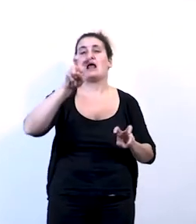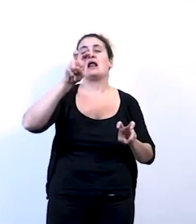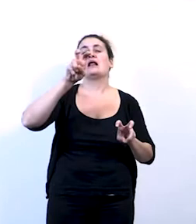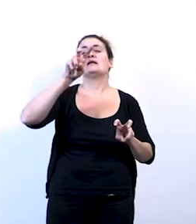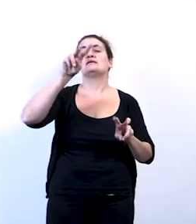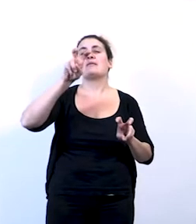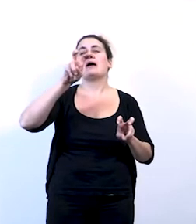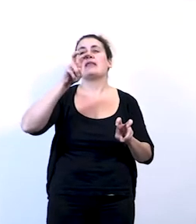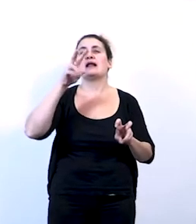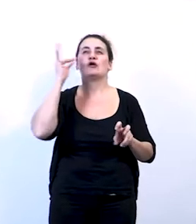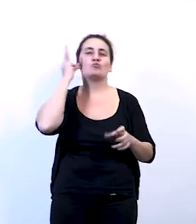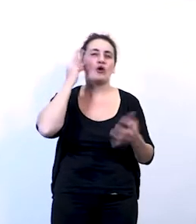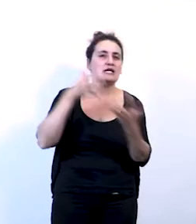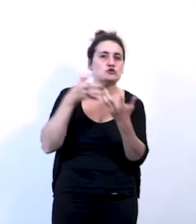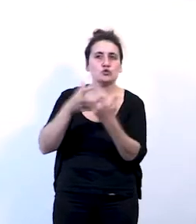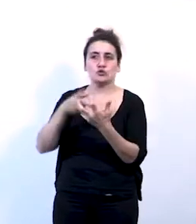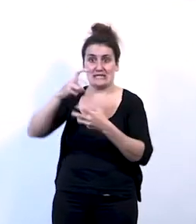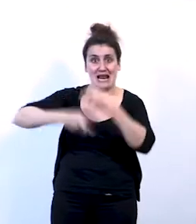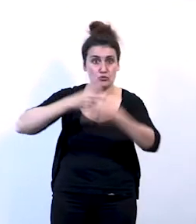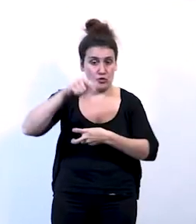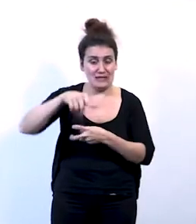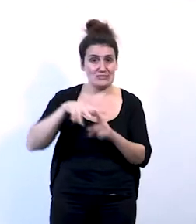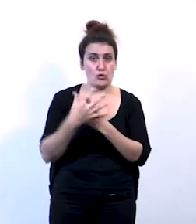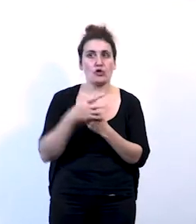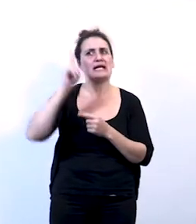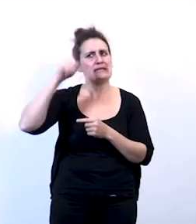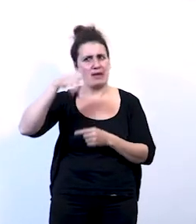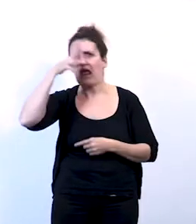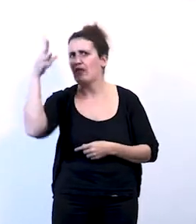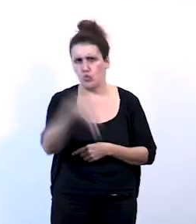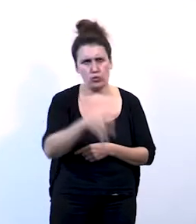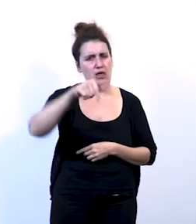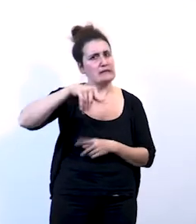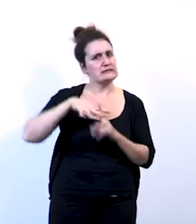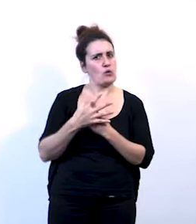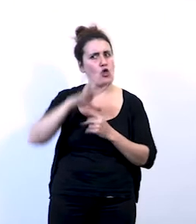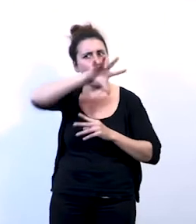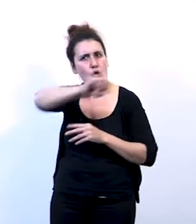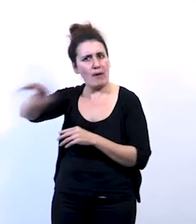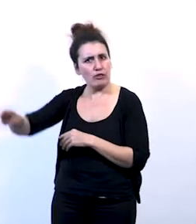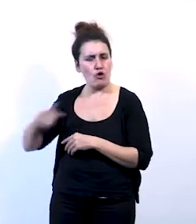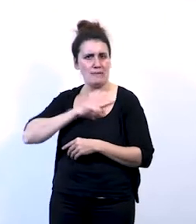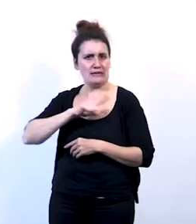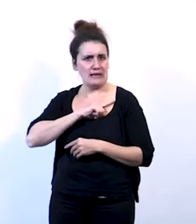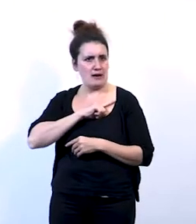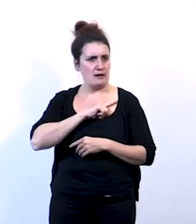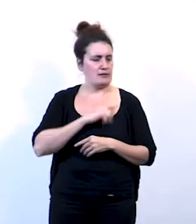mujeres en la resolución de esta situación y sobre todo en la denuncia de esta situación, de esta ocupación militar